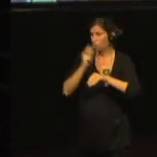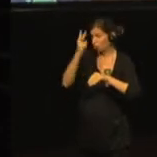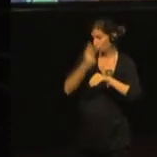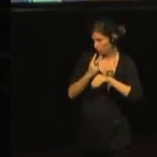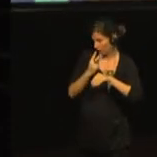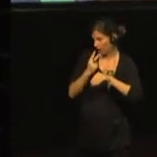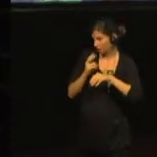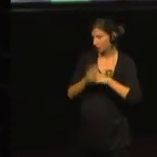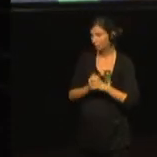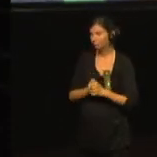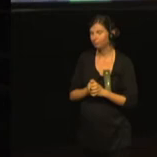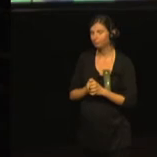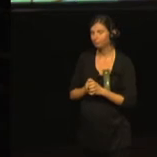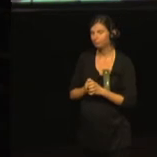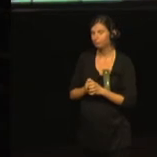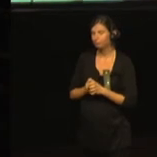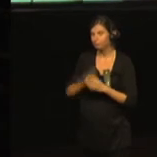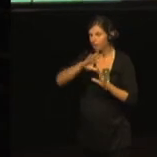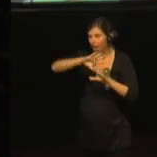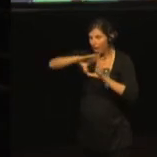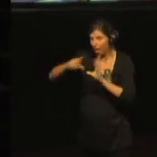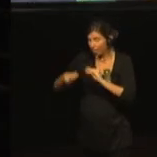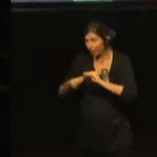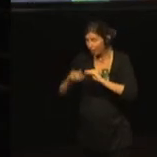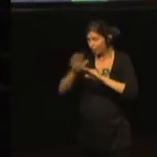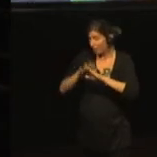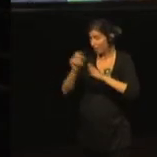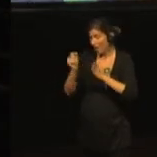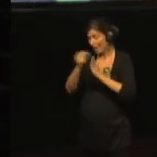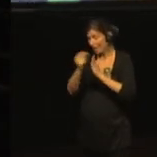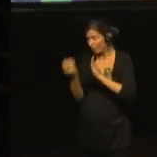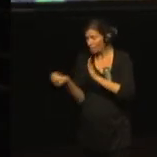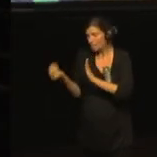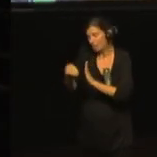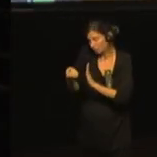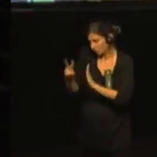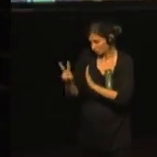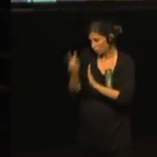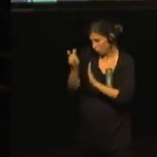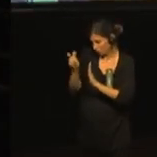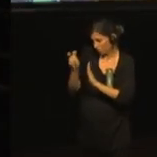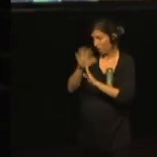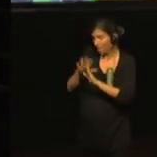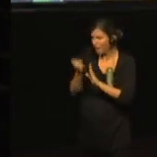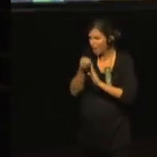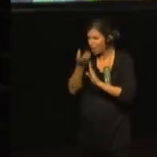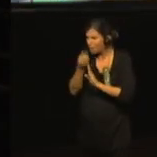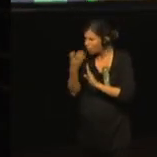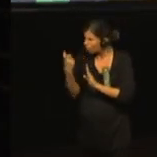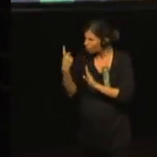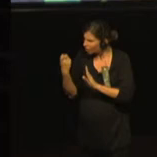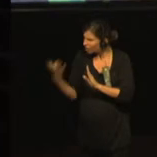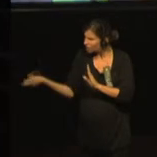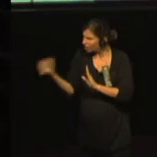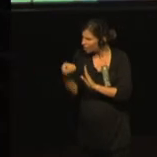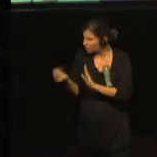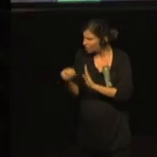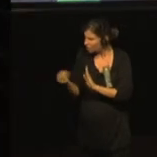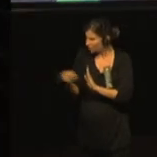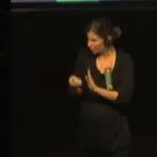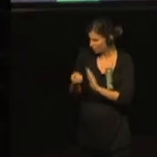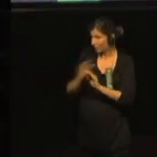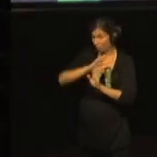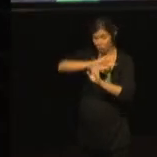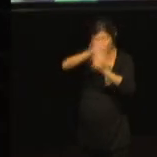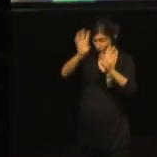y creamos un nuevo indicador para recabar todos los datos que queríamos emplear. Después de la reunión de Glasgow, cada grupo